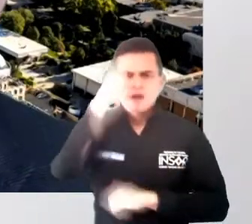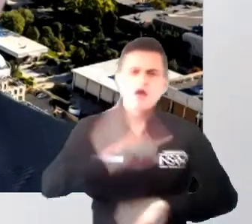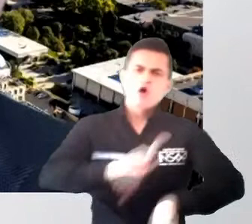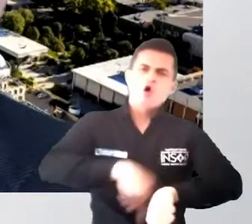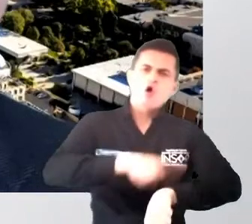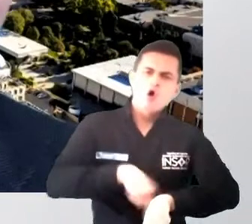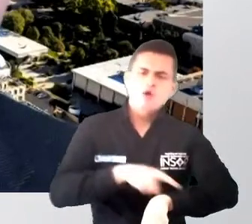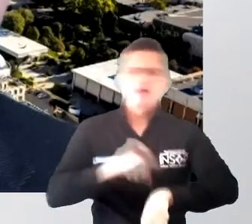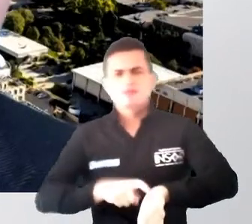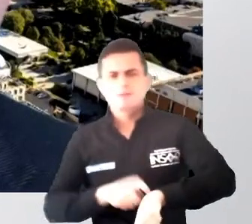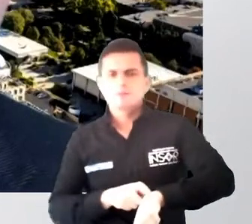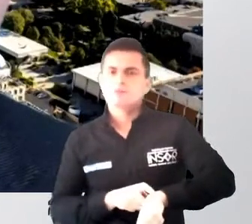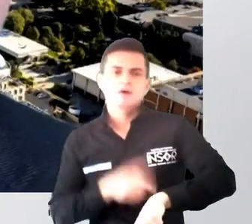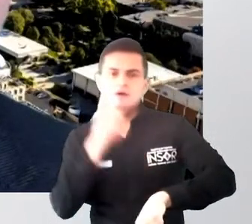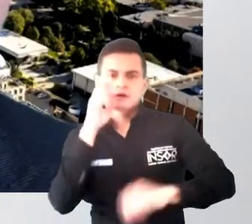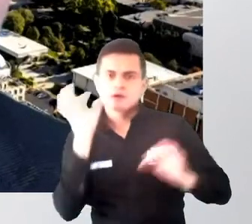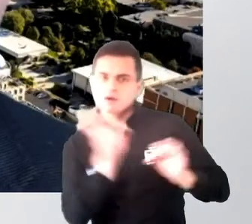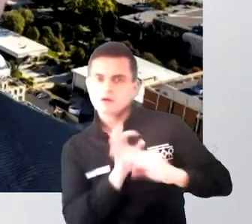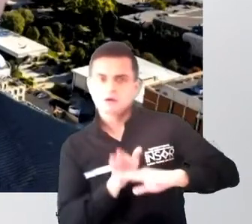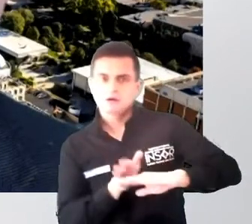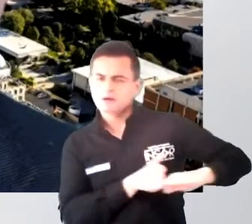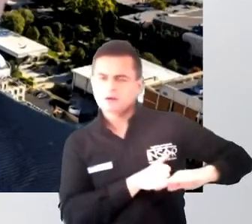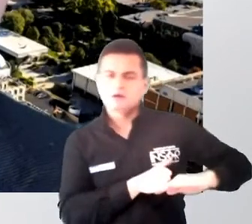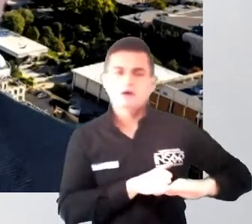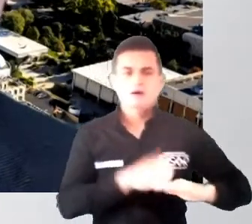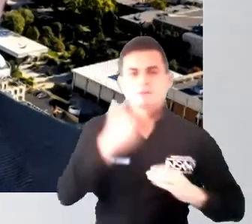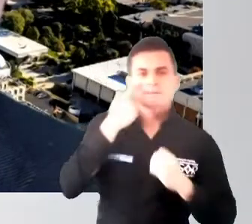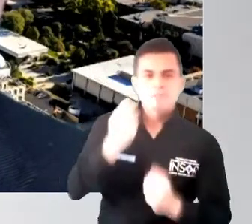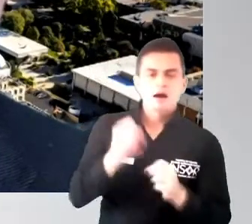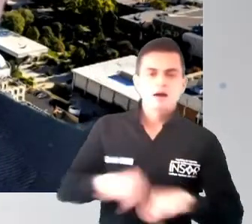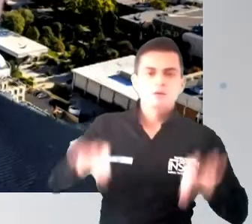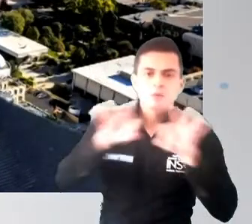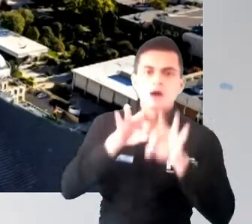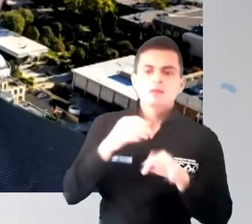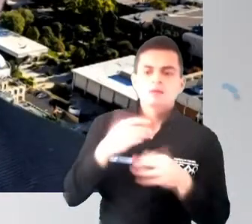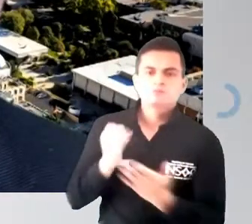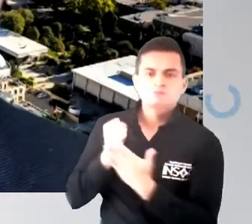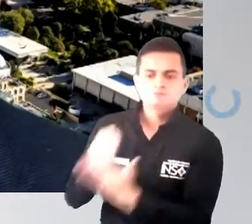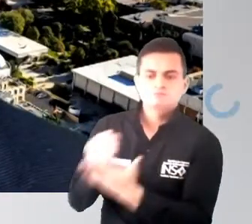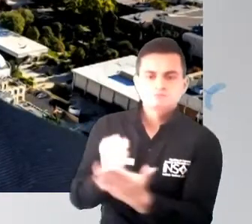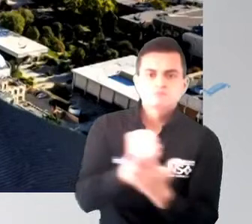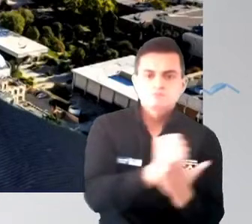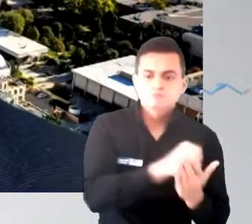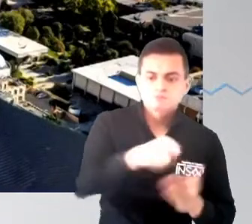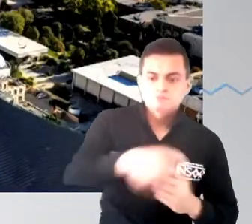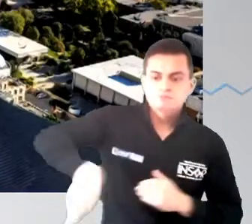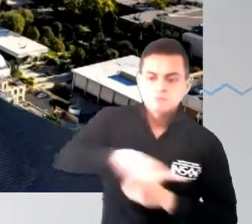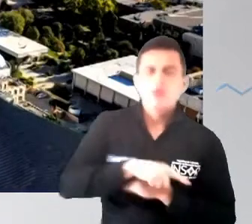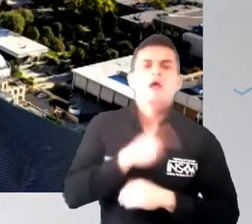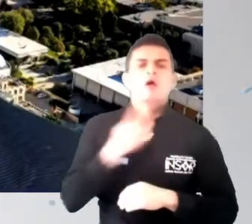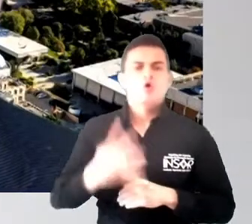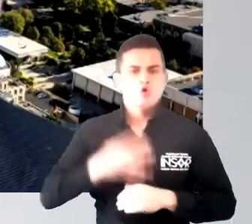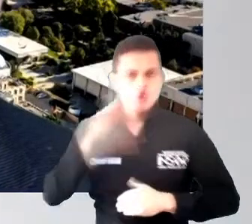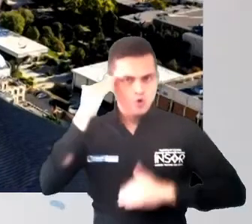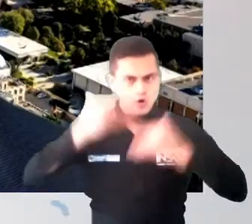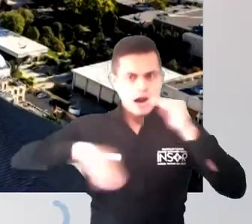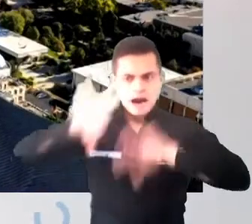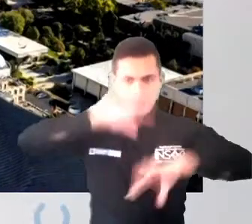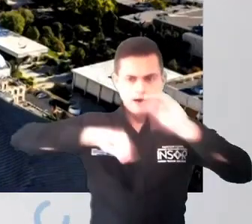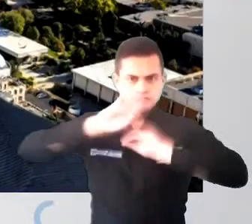y más en la ayuda a todos para que puedan lograr estas competencias.